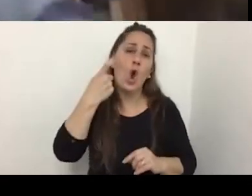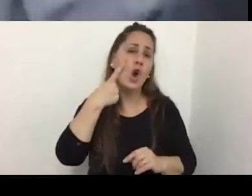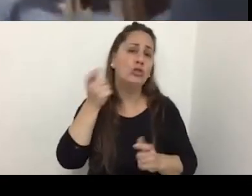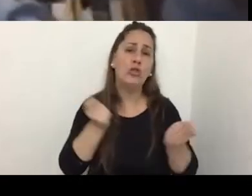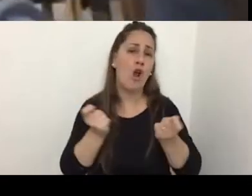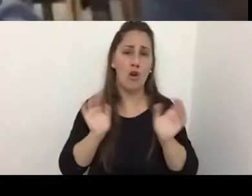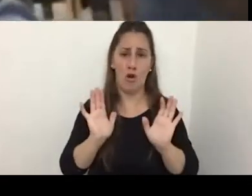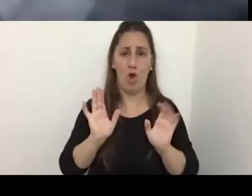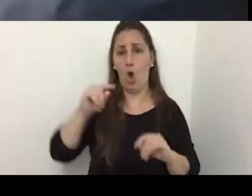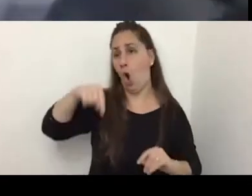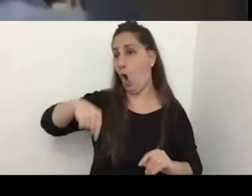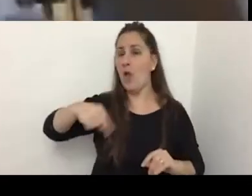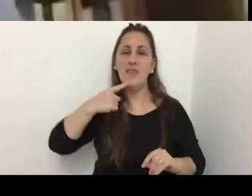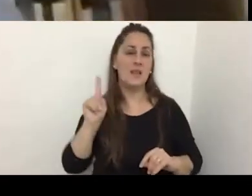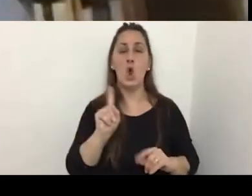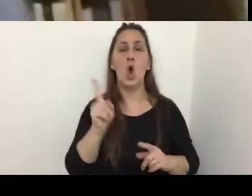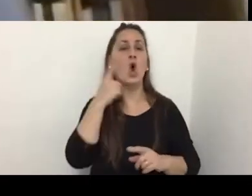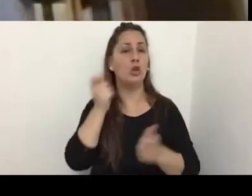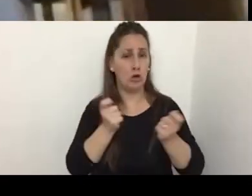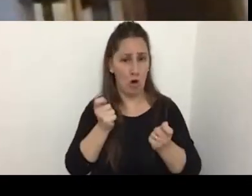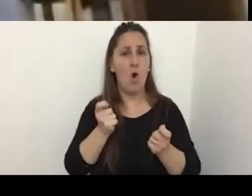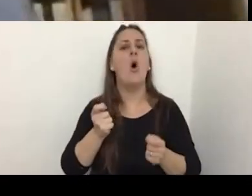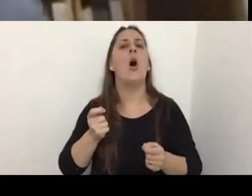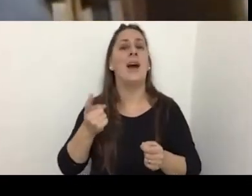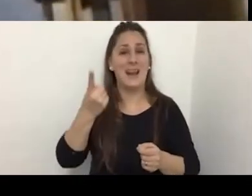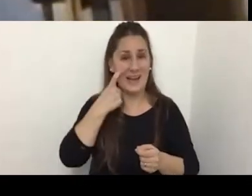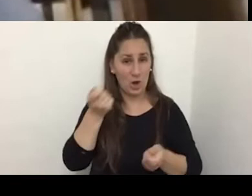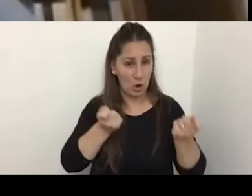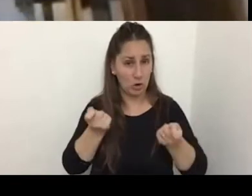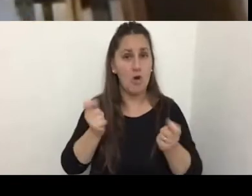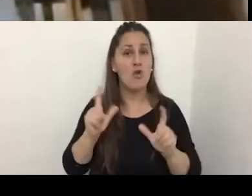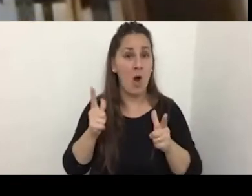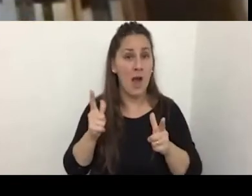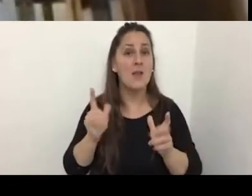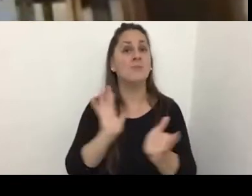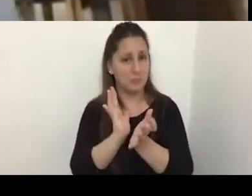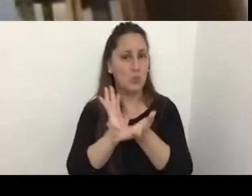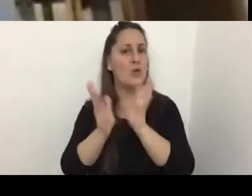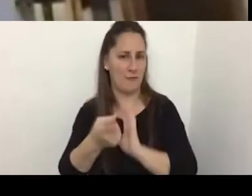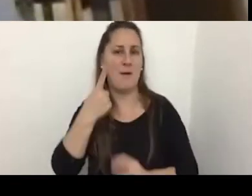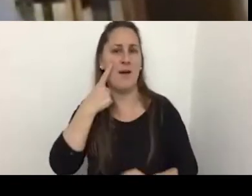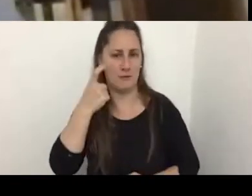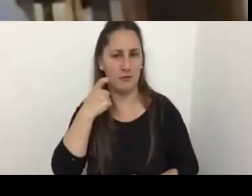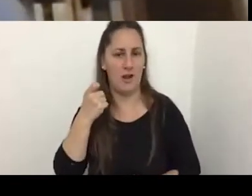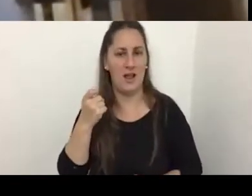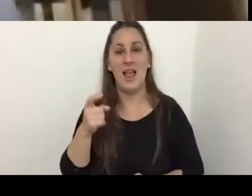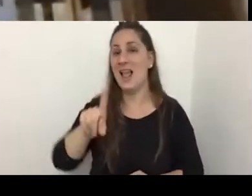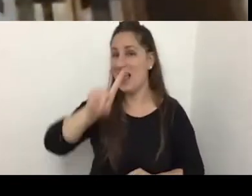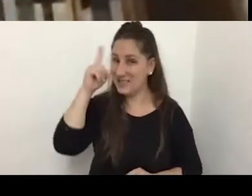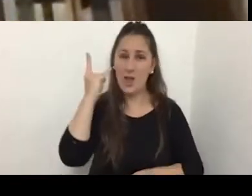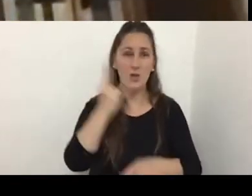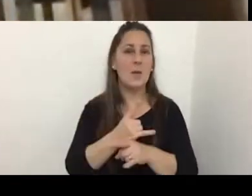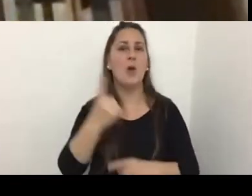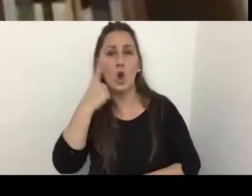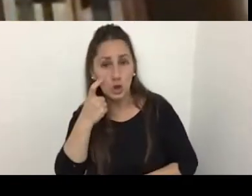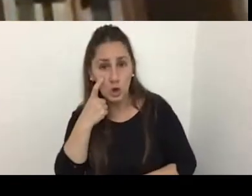dicen, no está regulada. Sí, que no haya regulación es una forma de regular. El Estado siempre regula, cuando regula, cuando no regula